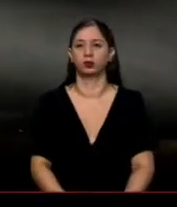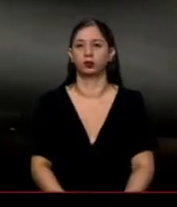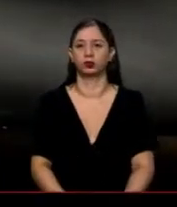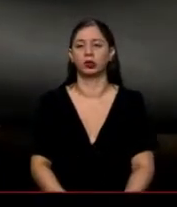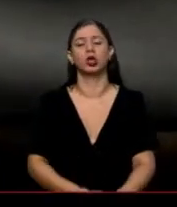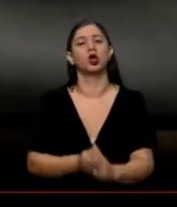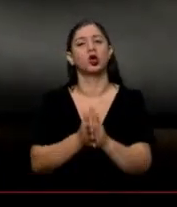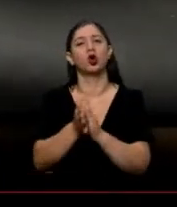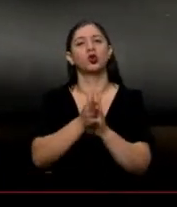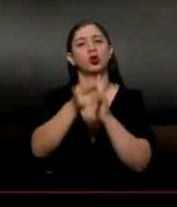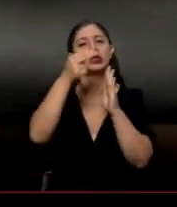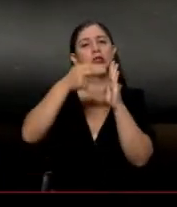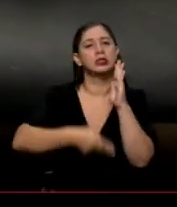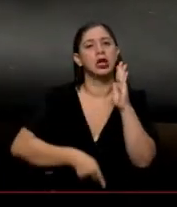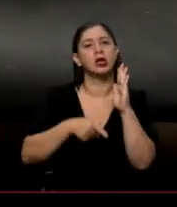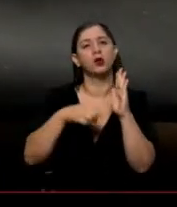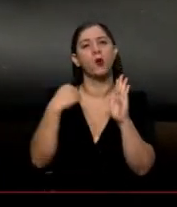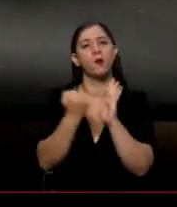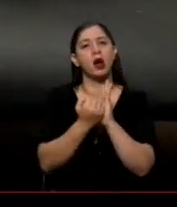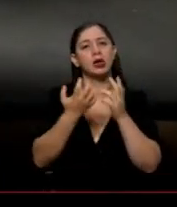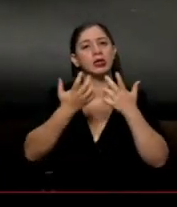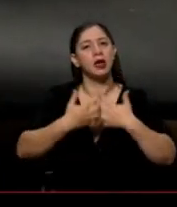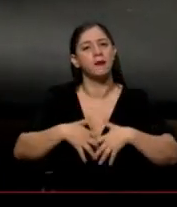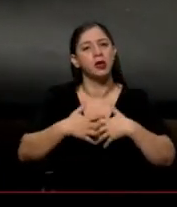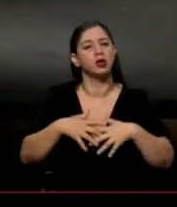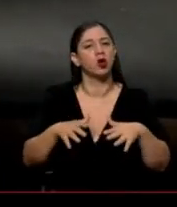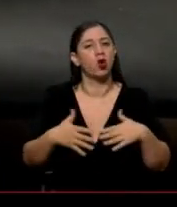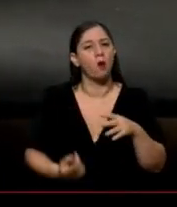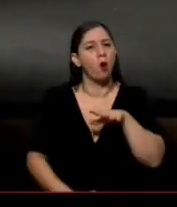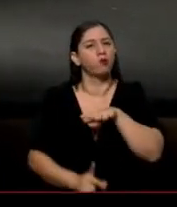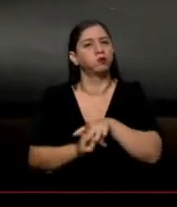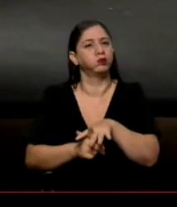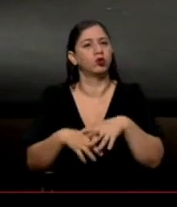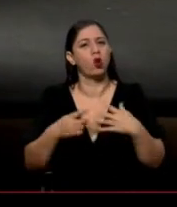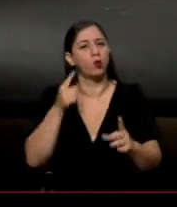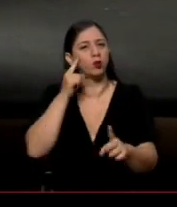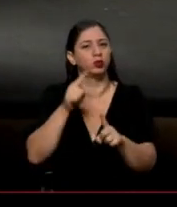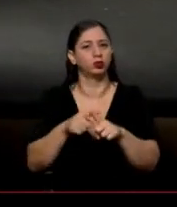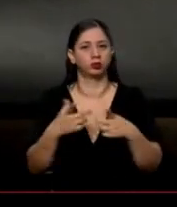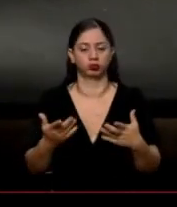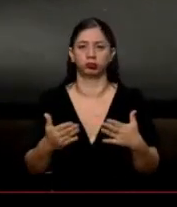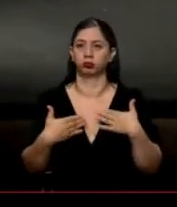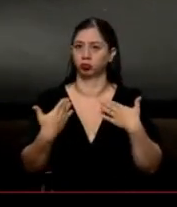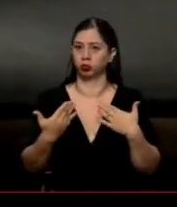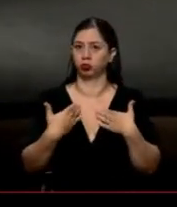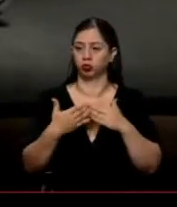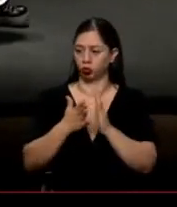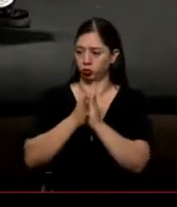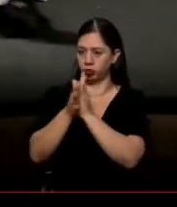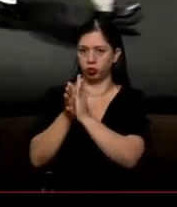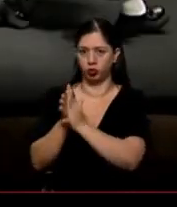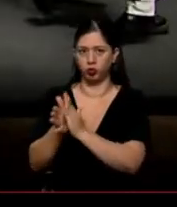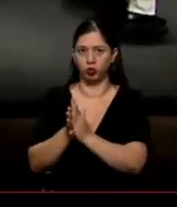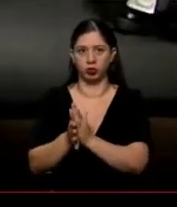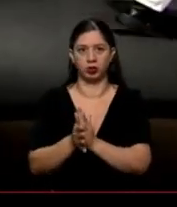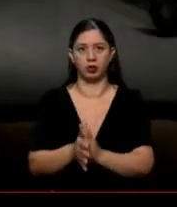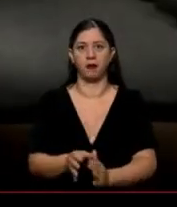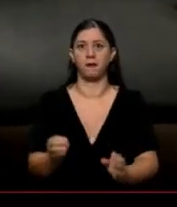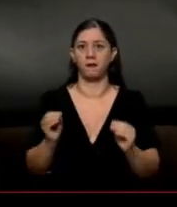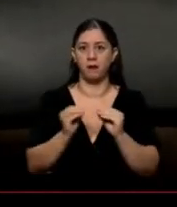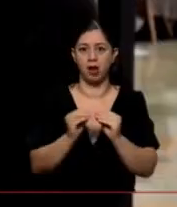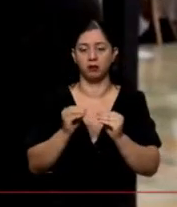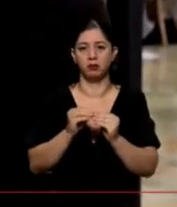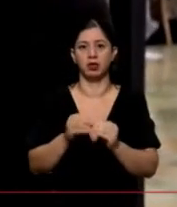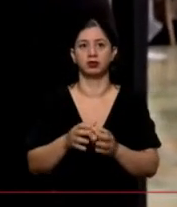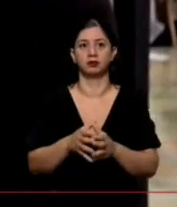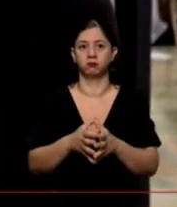Contamos un poco la historia de la marca, cómo nacimos, cuáles son nuestras intenciones. Dichosos de que la gente conozca la historia, de que cada vez llegue a más